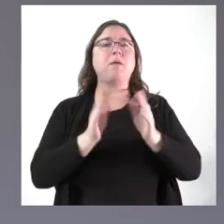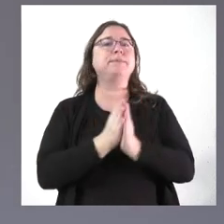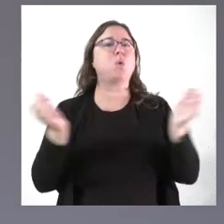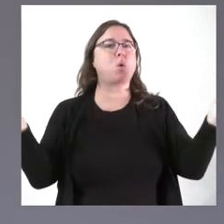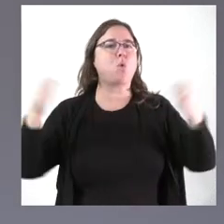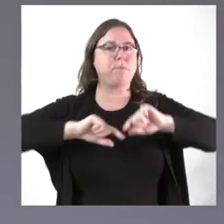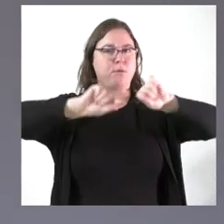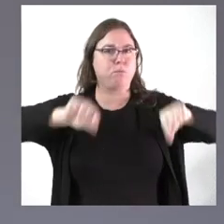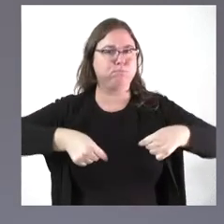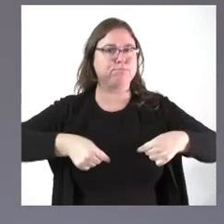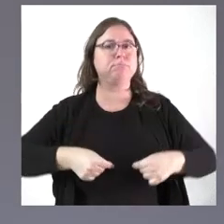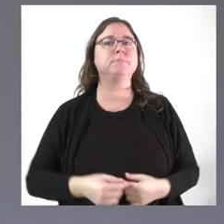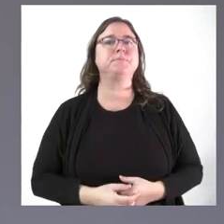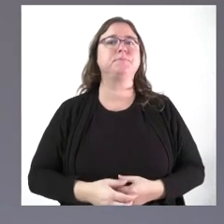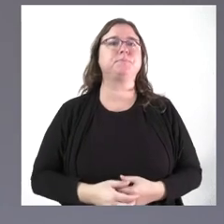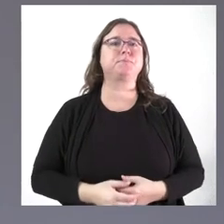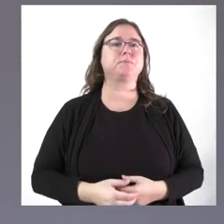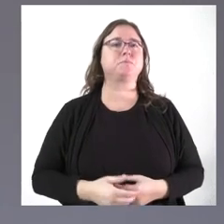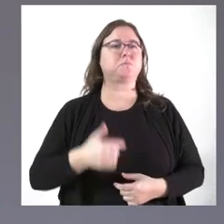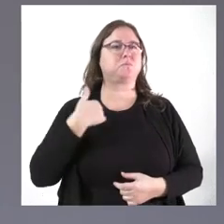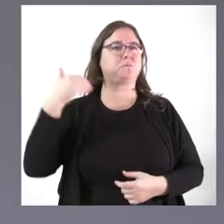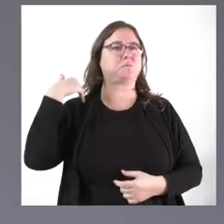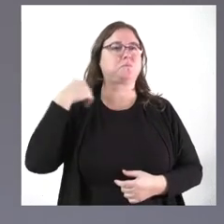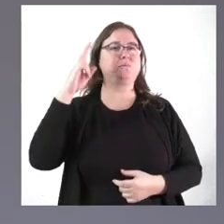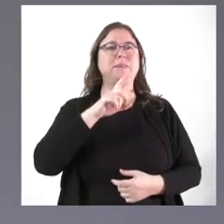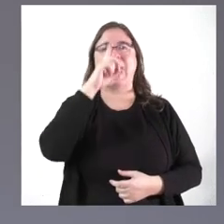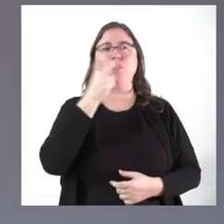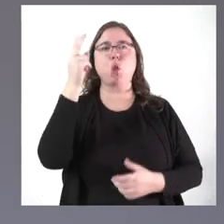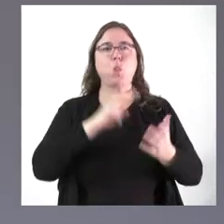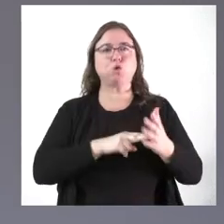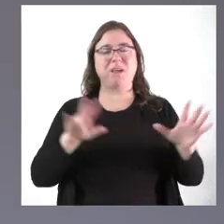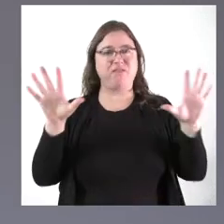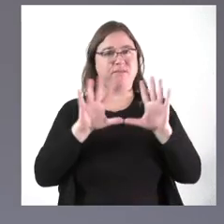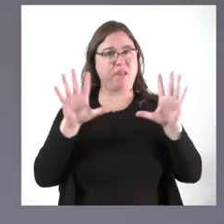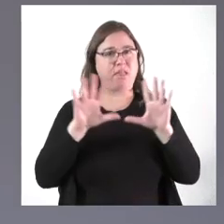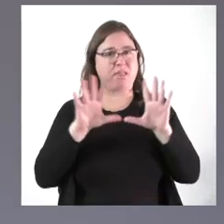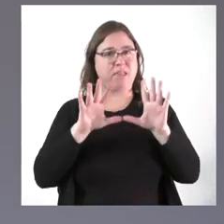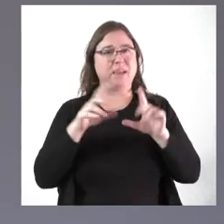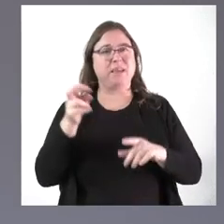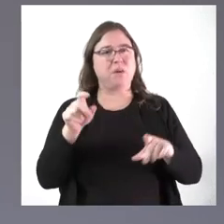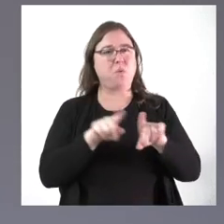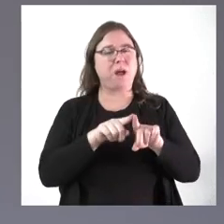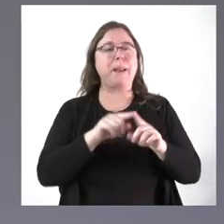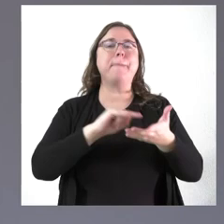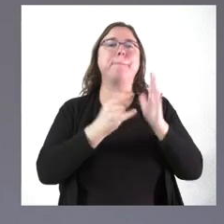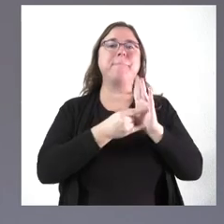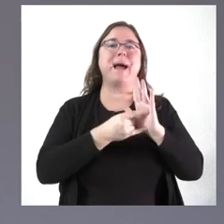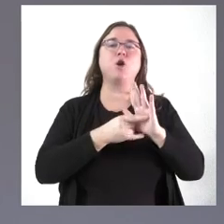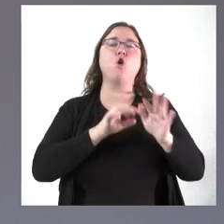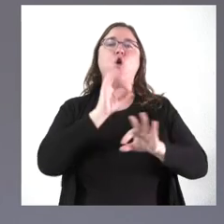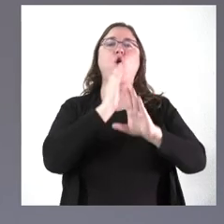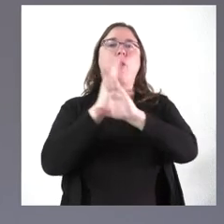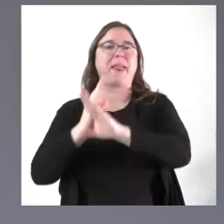firmó en su momento que Data del año 2010 que se basa en ese prat en ese plan de ordenación territorial para